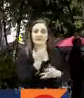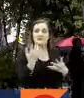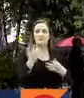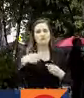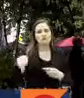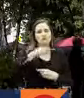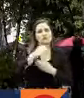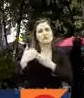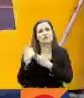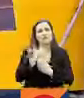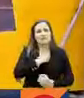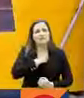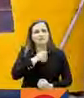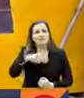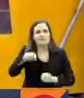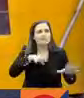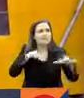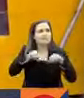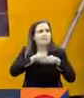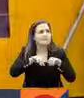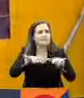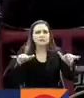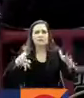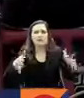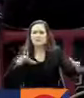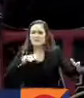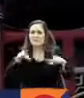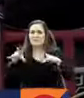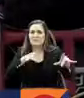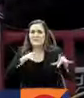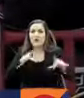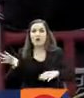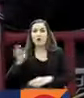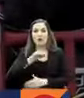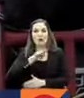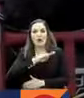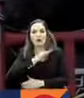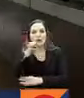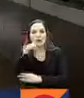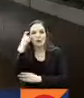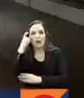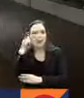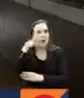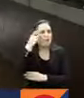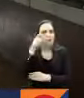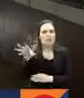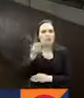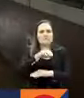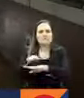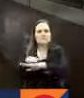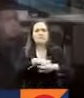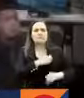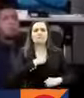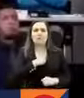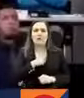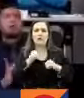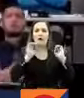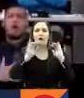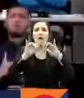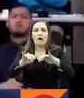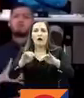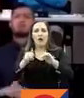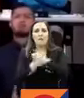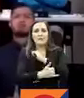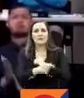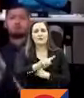ola de contagios, las autoridades nacionales y locales han hecho el llamado para evitar aglomeraciones, viajes y celebraciones. No podemos